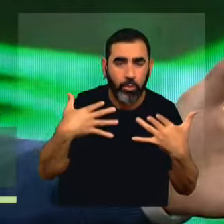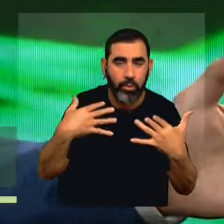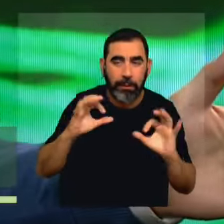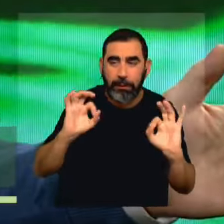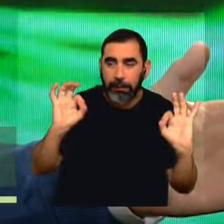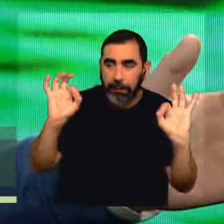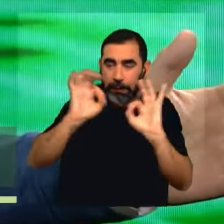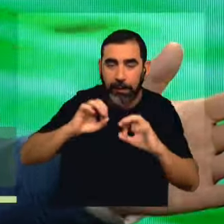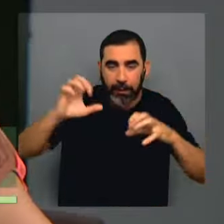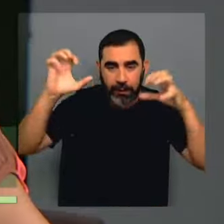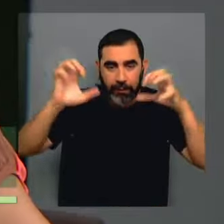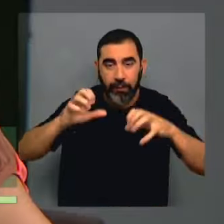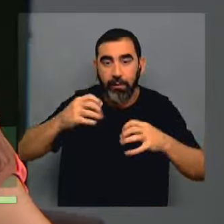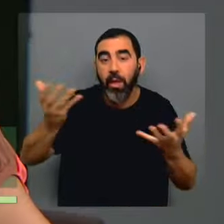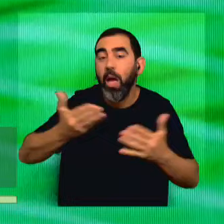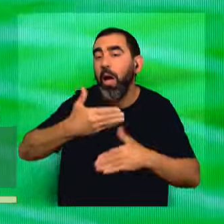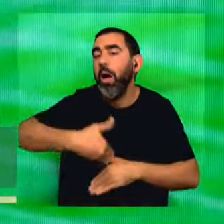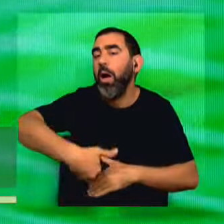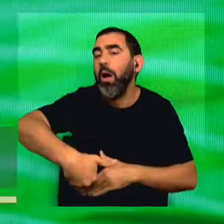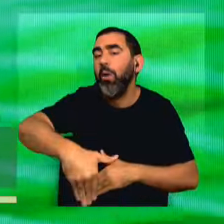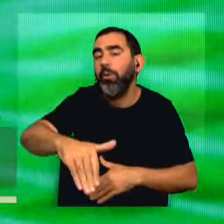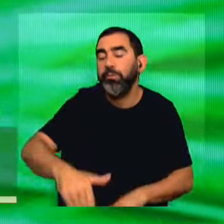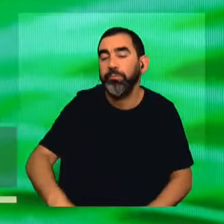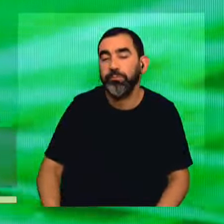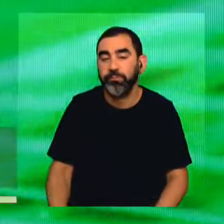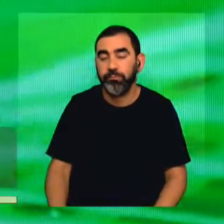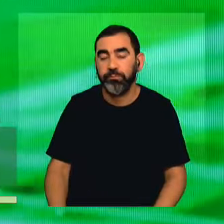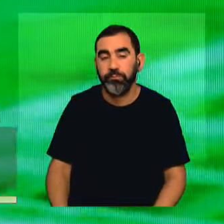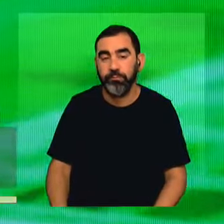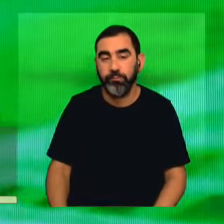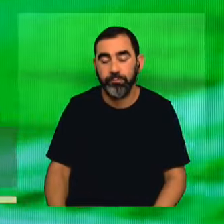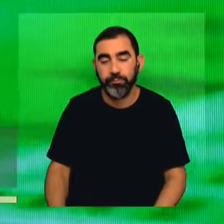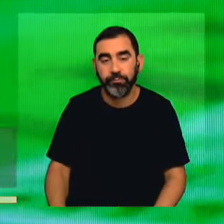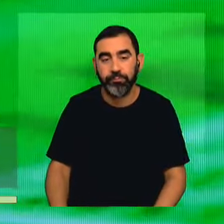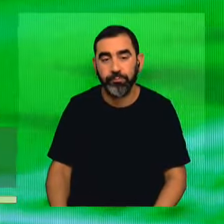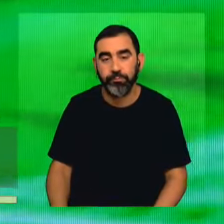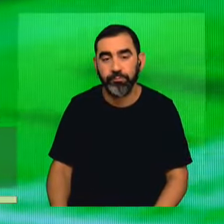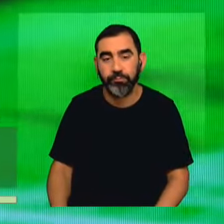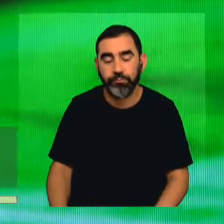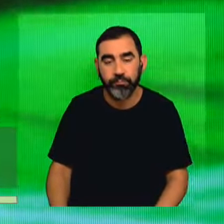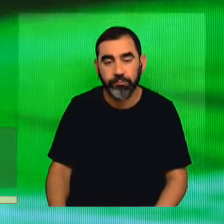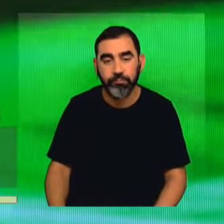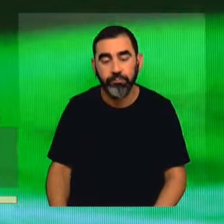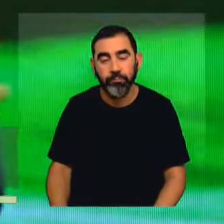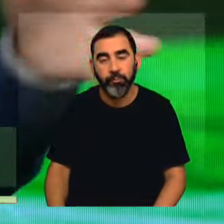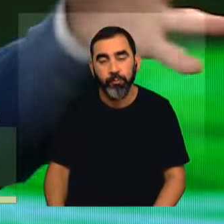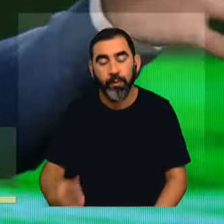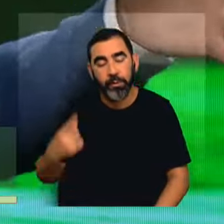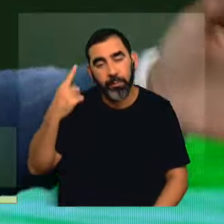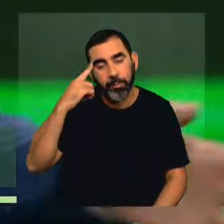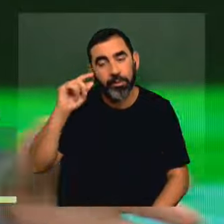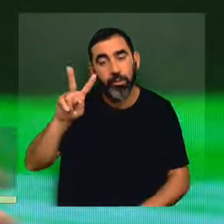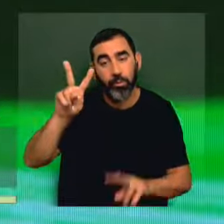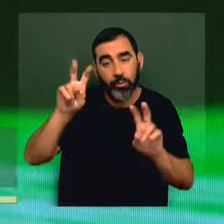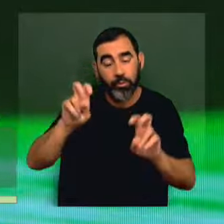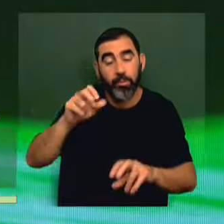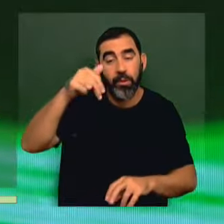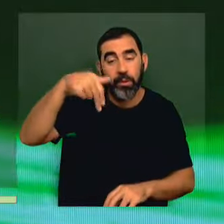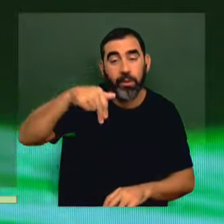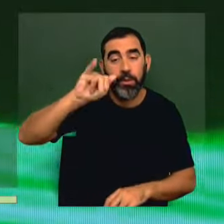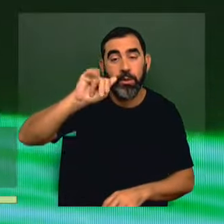una gota y ahora que nos viene Bueno ahora que nos viene este si uno mira de vuelta pensando en estos dos fenómenos El niño y la